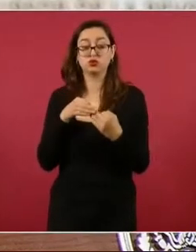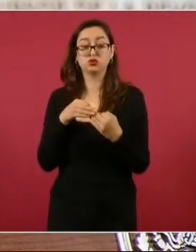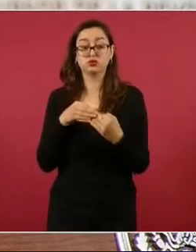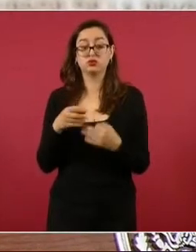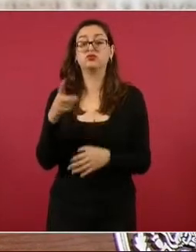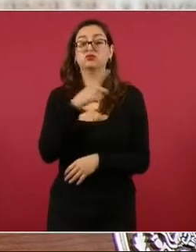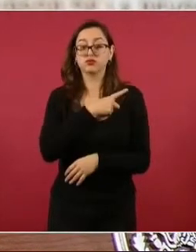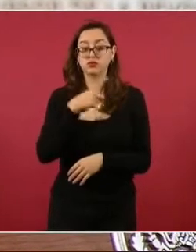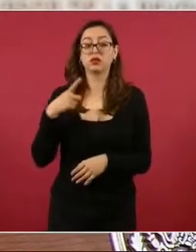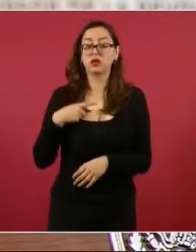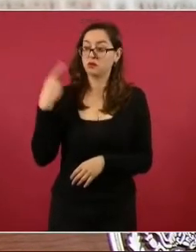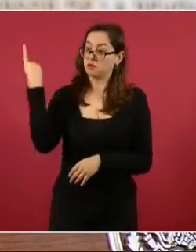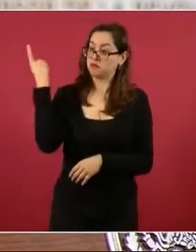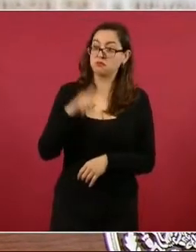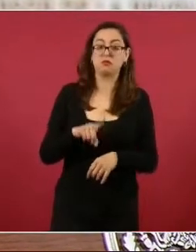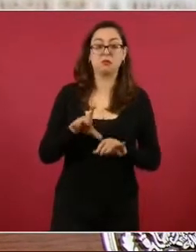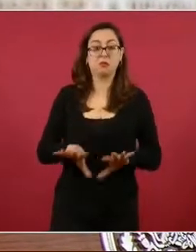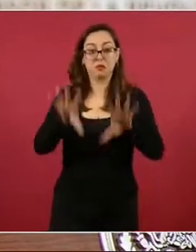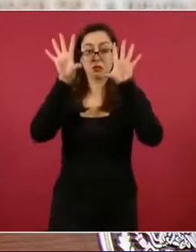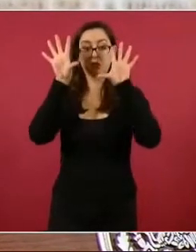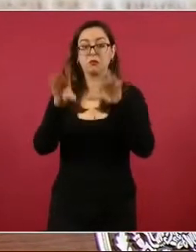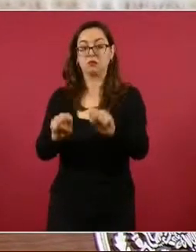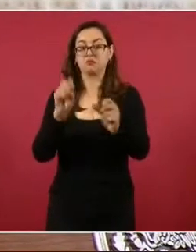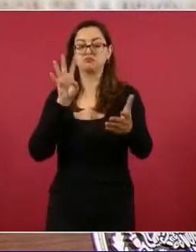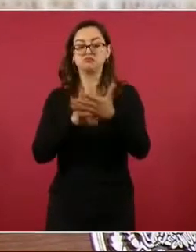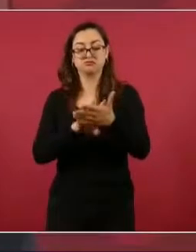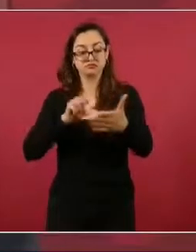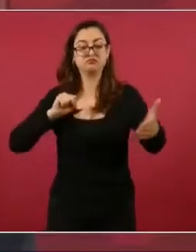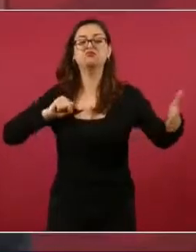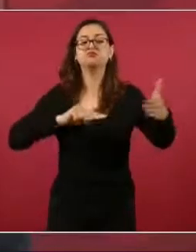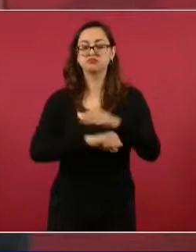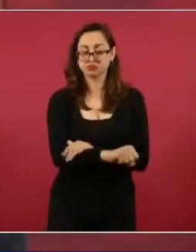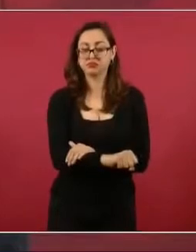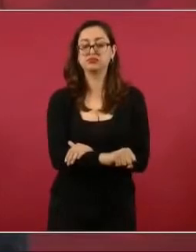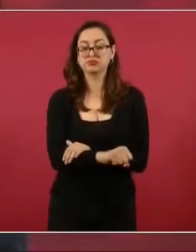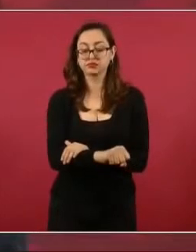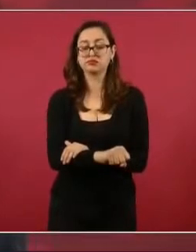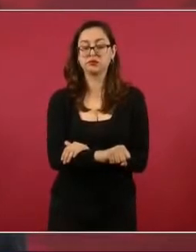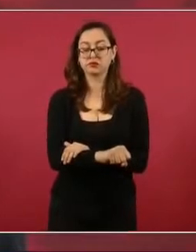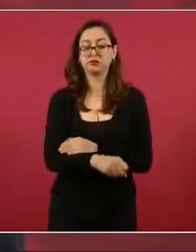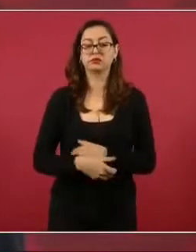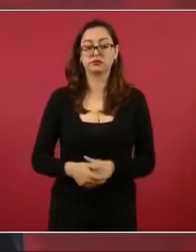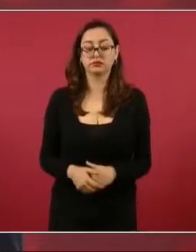tienen orden de aprehensión o ya están detenidos.